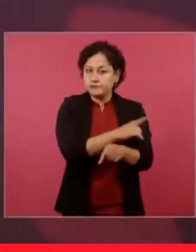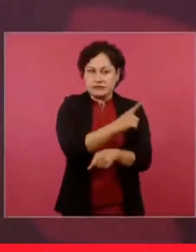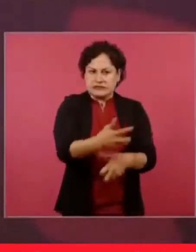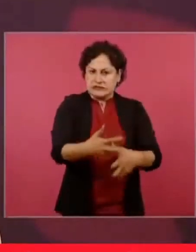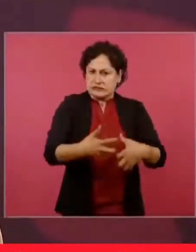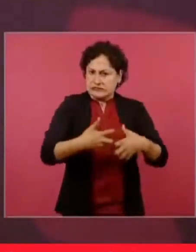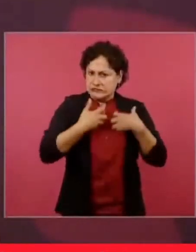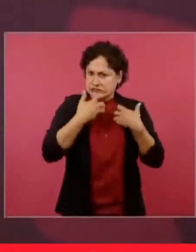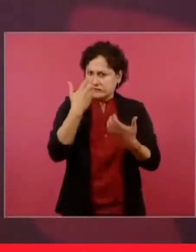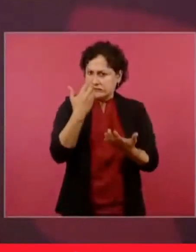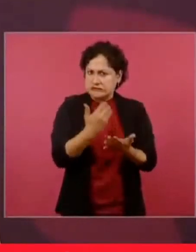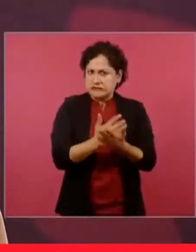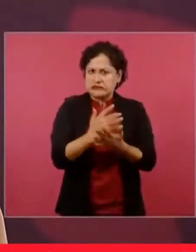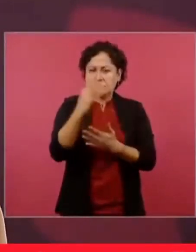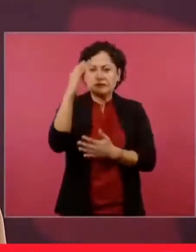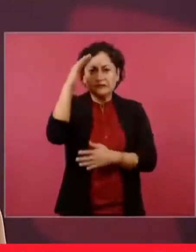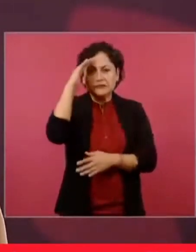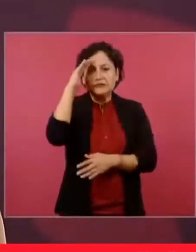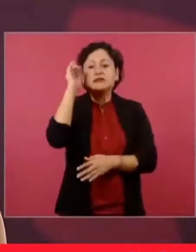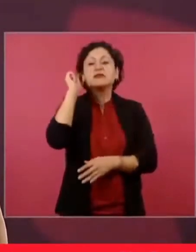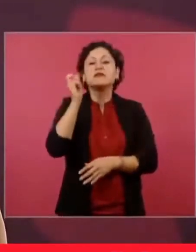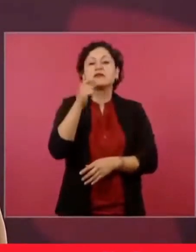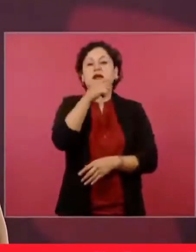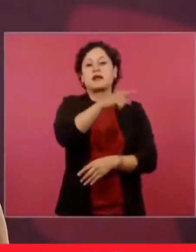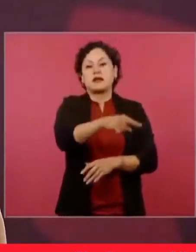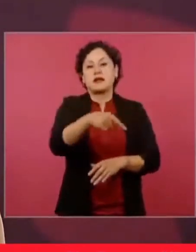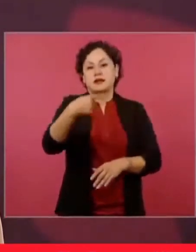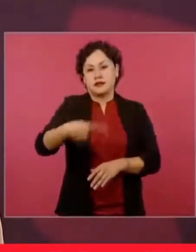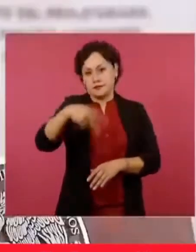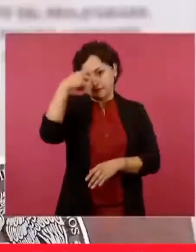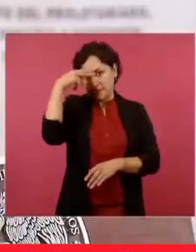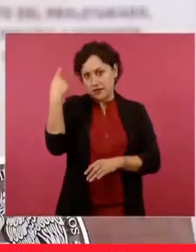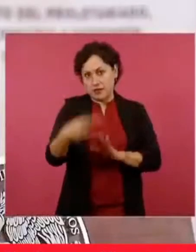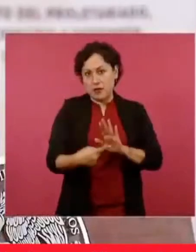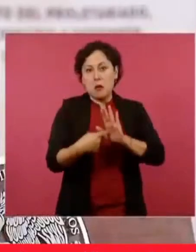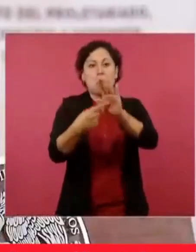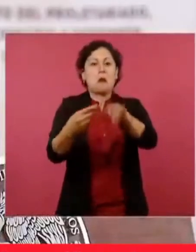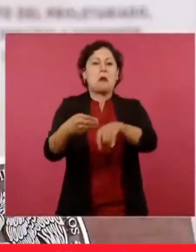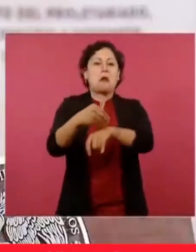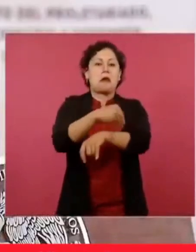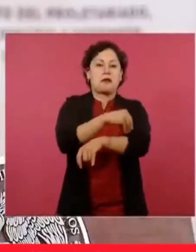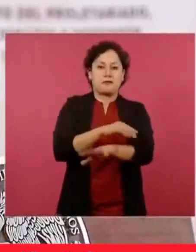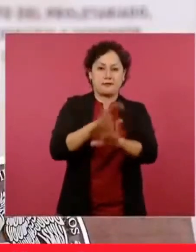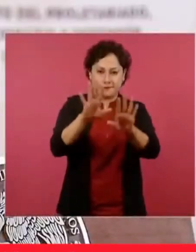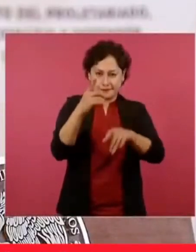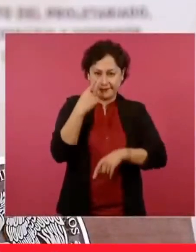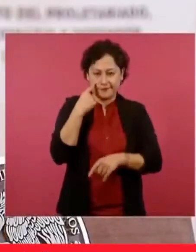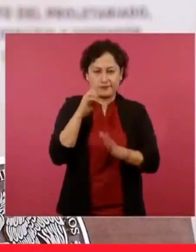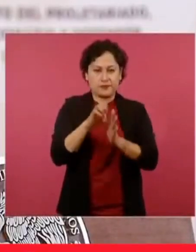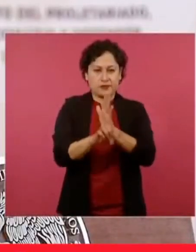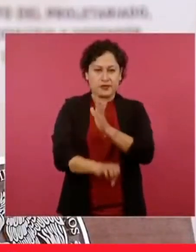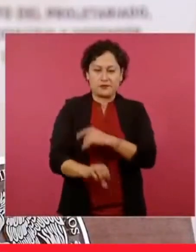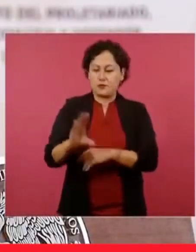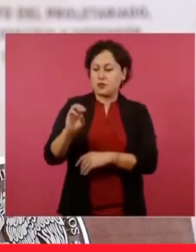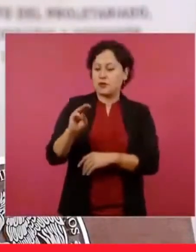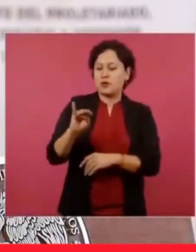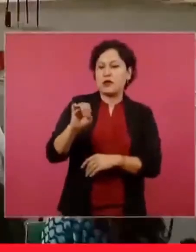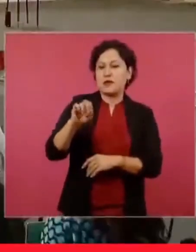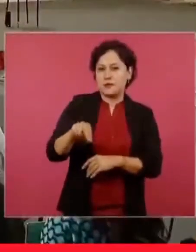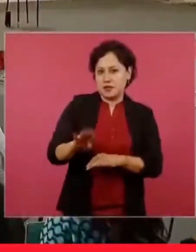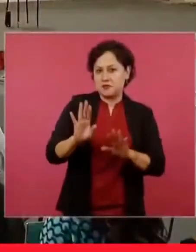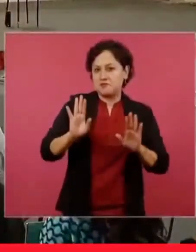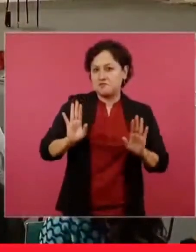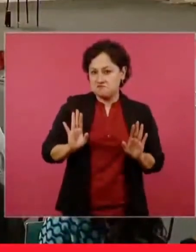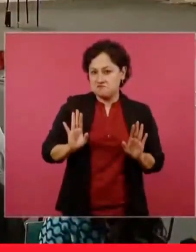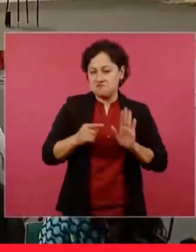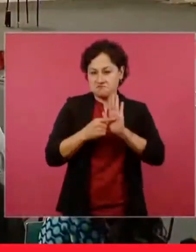de la situación de nuestro país. Vamos a mostrarles un ejemplo. Vamos a ver a Héctor Aguilar Camín. Nada más lo voy a dejar